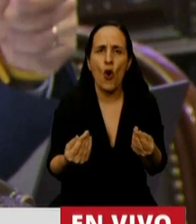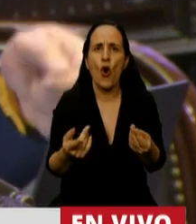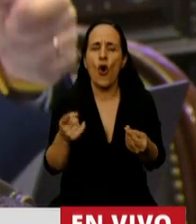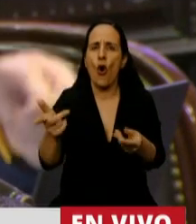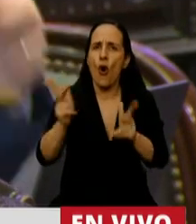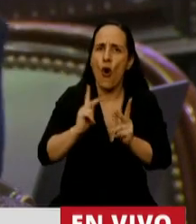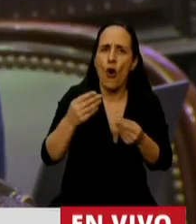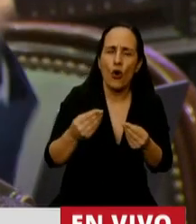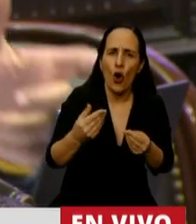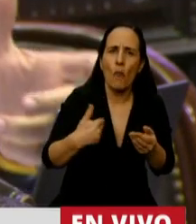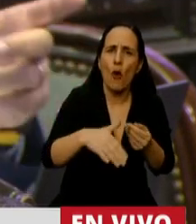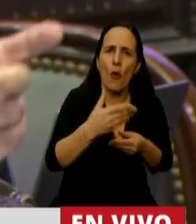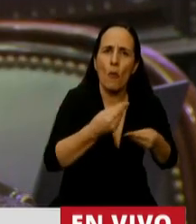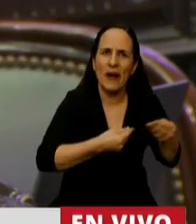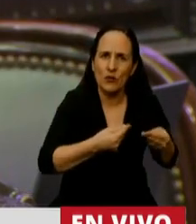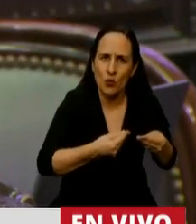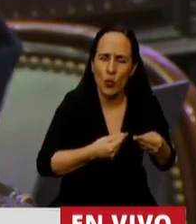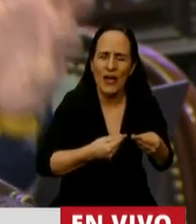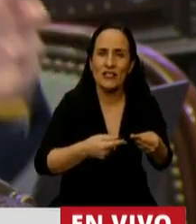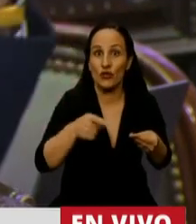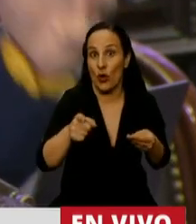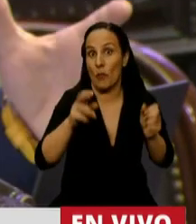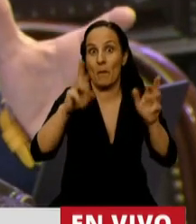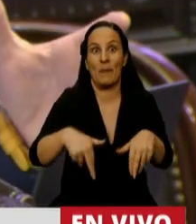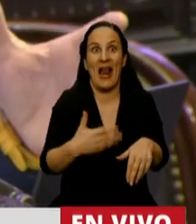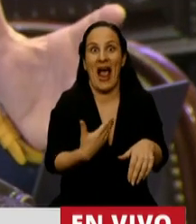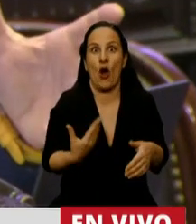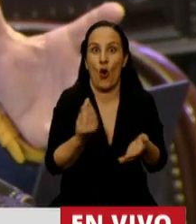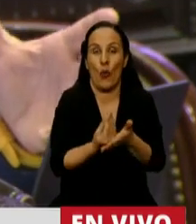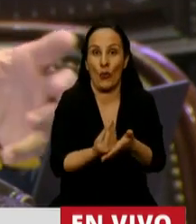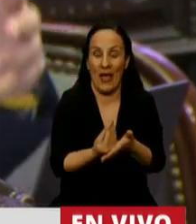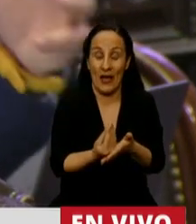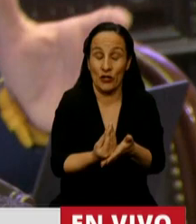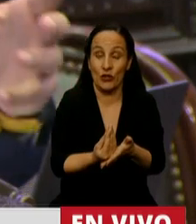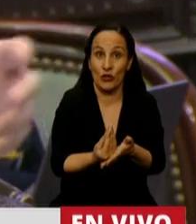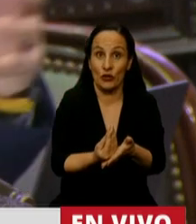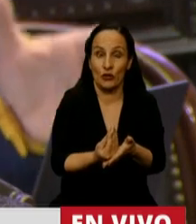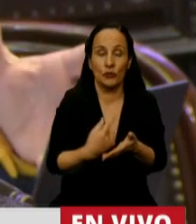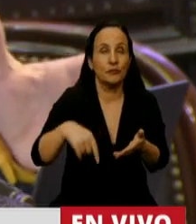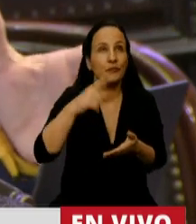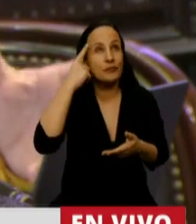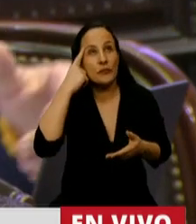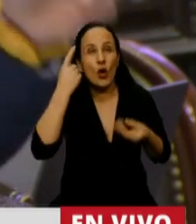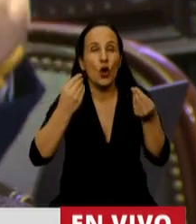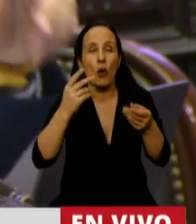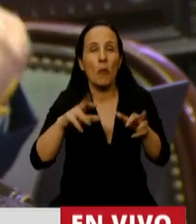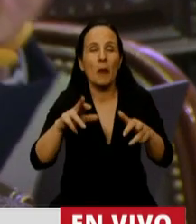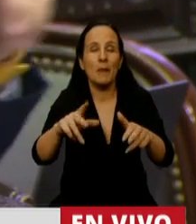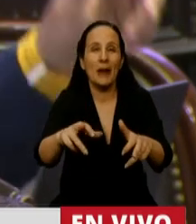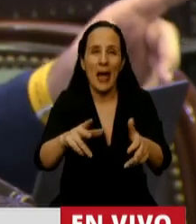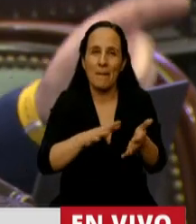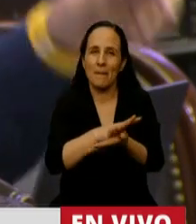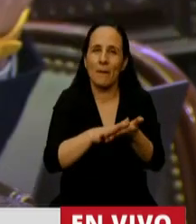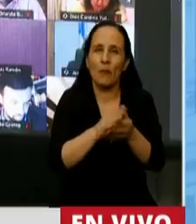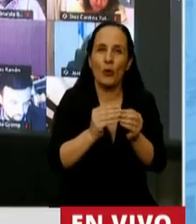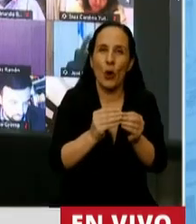nos pusieran arriba de la mesa el presupuesto quiere el plan de gobierno lo que imaginábamos que iban a hacer para resolver los